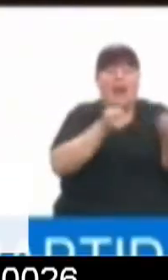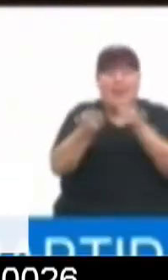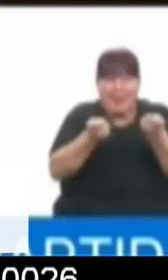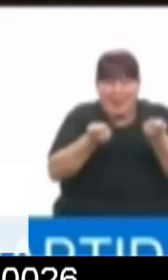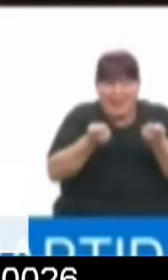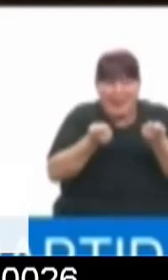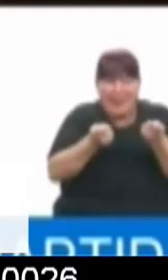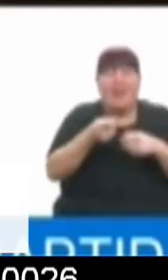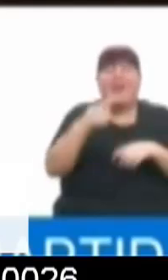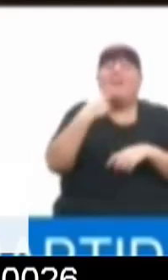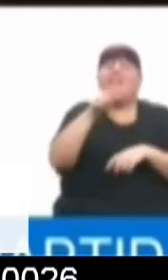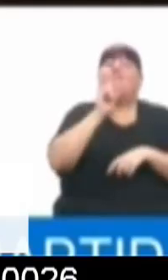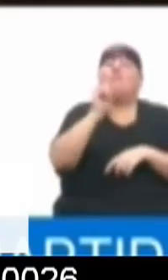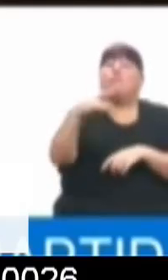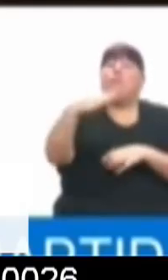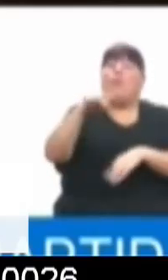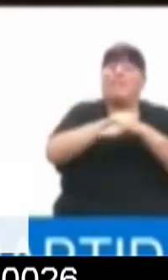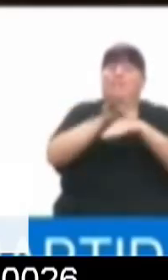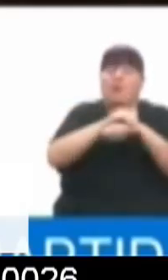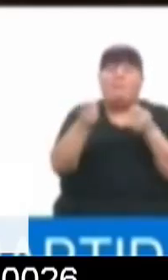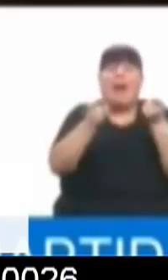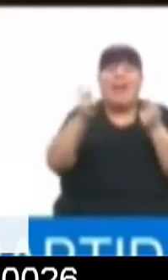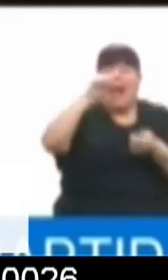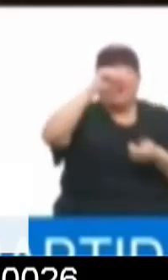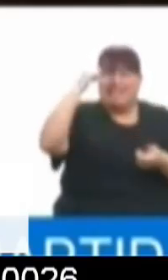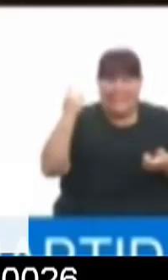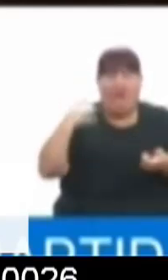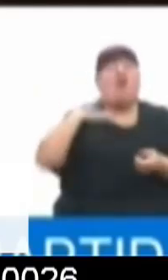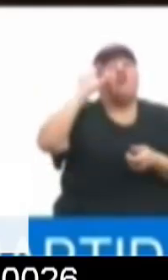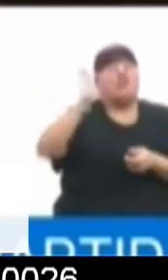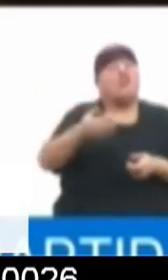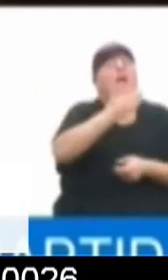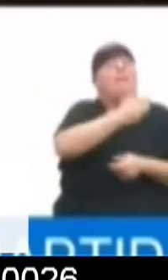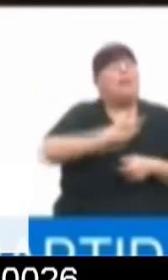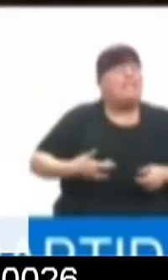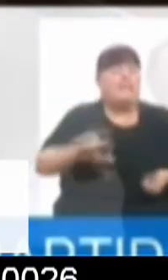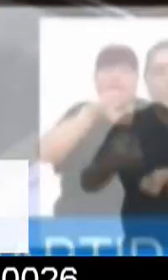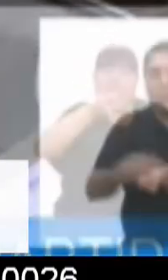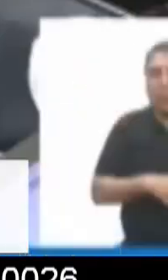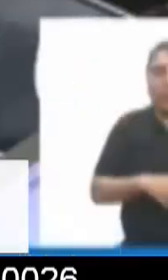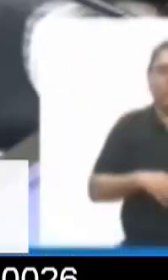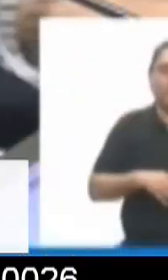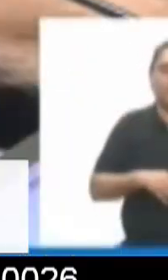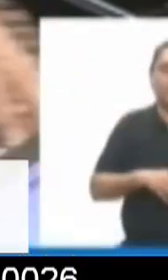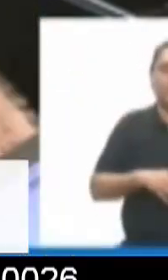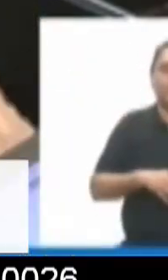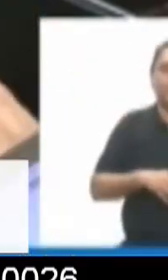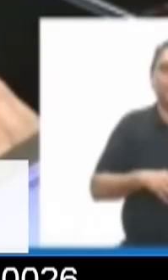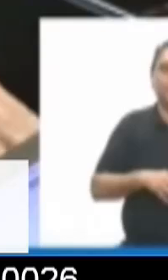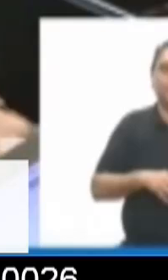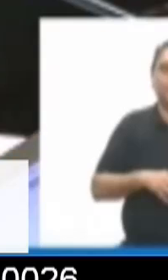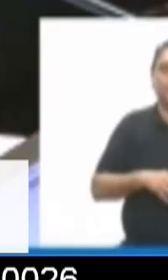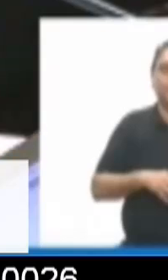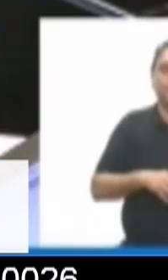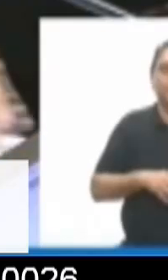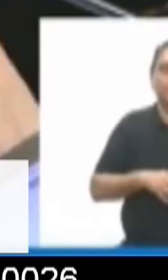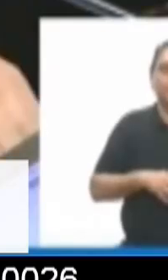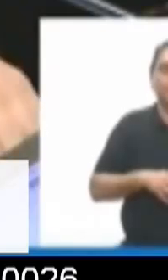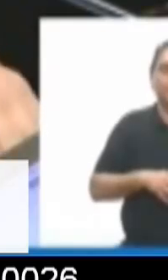el Senado para que estuvieran los 36 votos que empataron a la